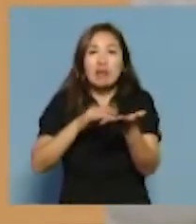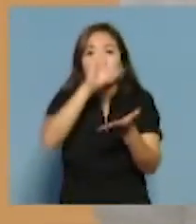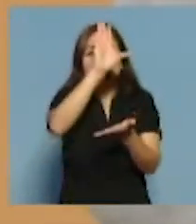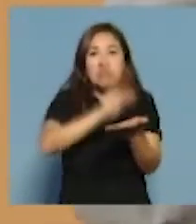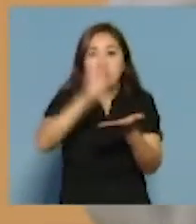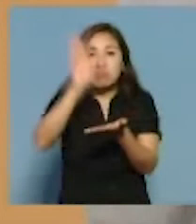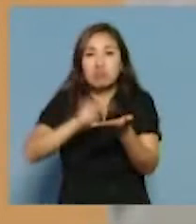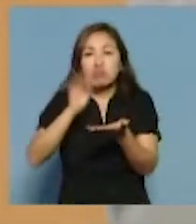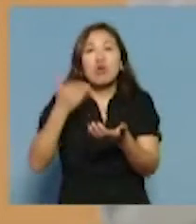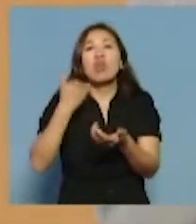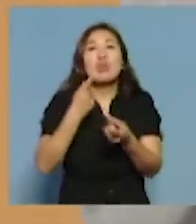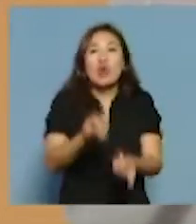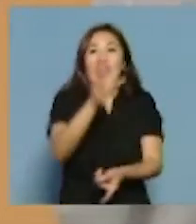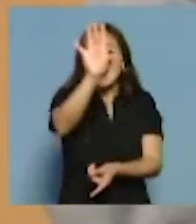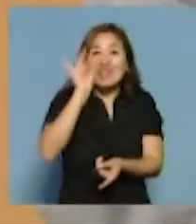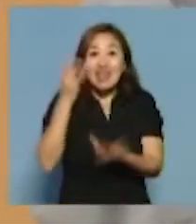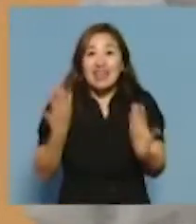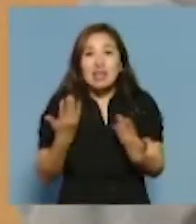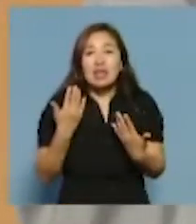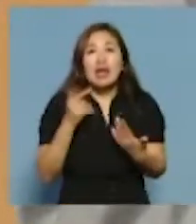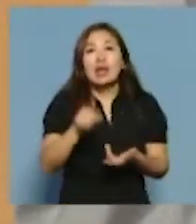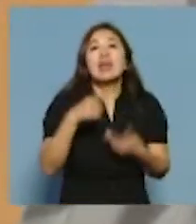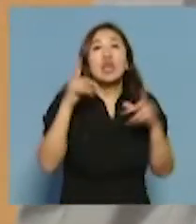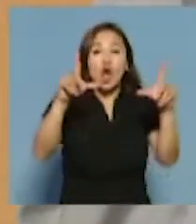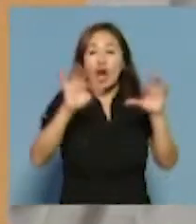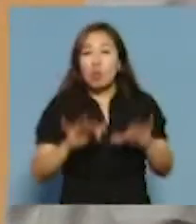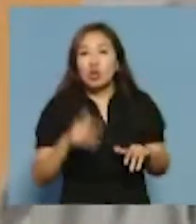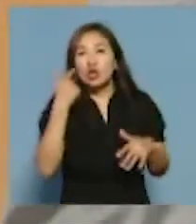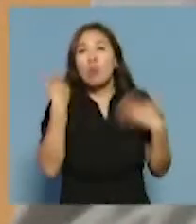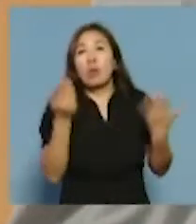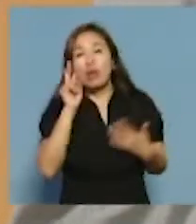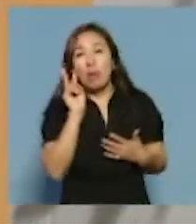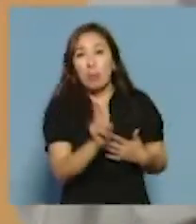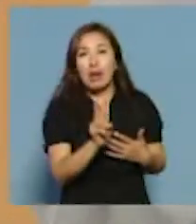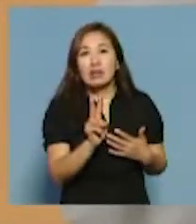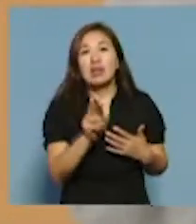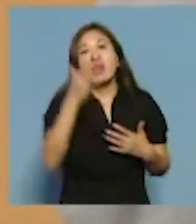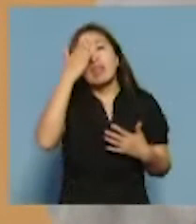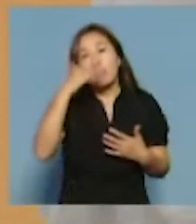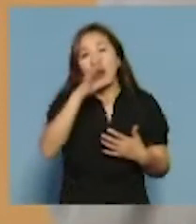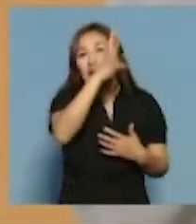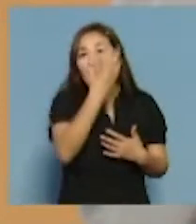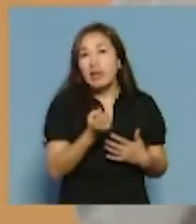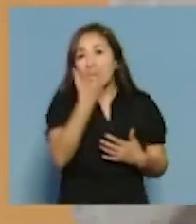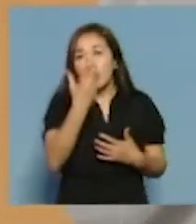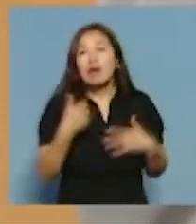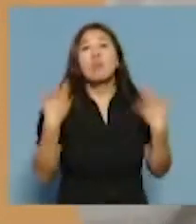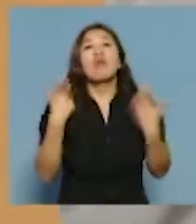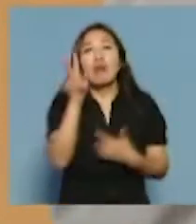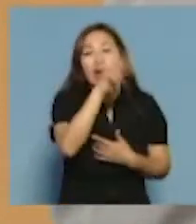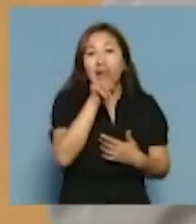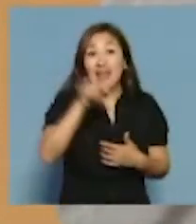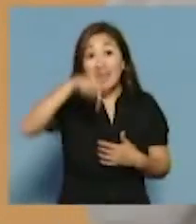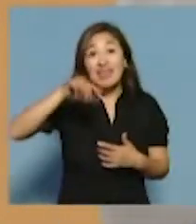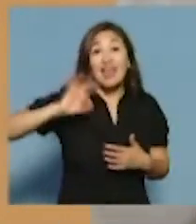los libros que uno selecciona y con la computadora se pueden ver primero en línea y después se pueden descargar y